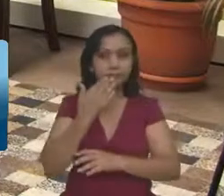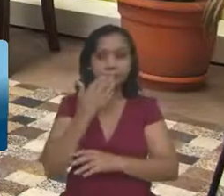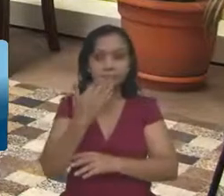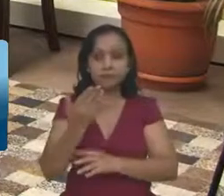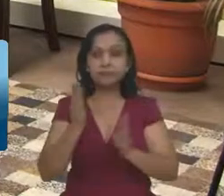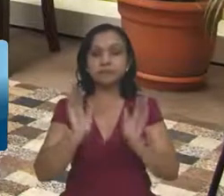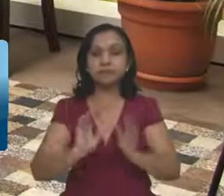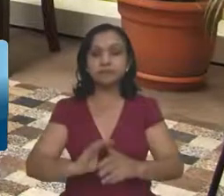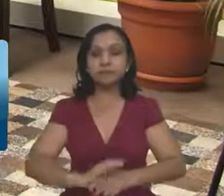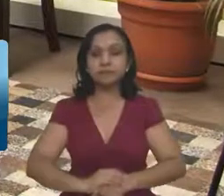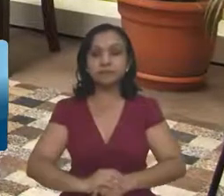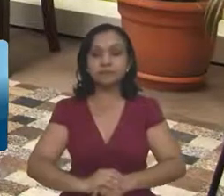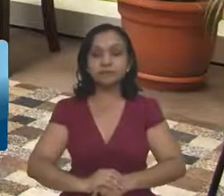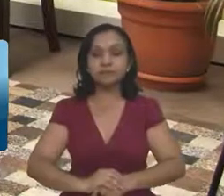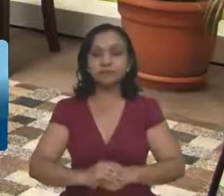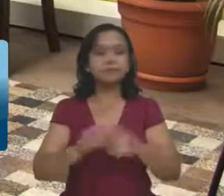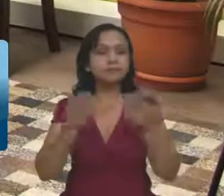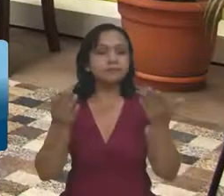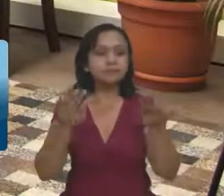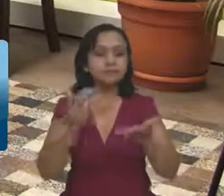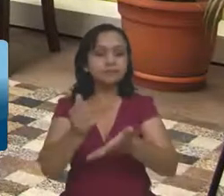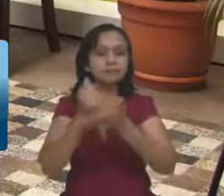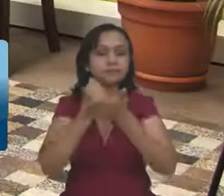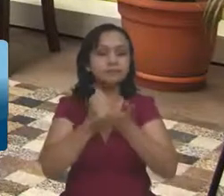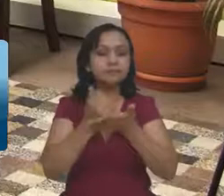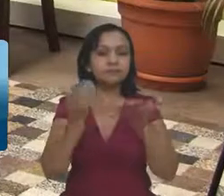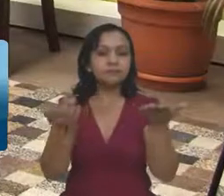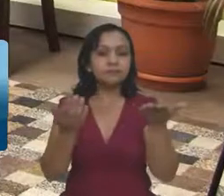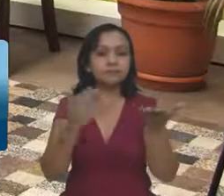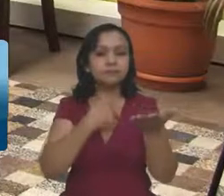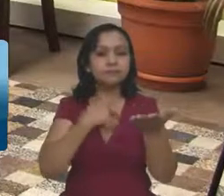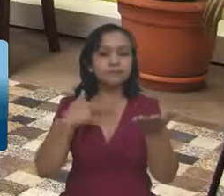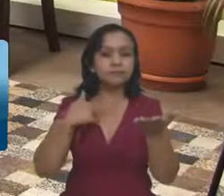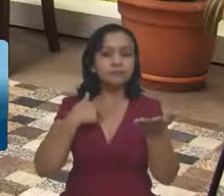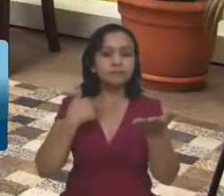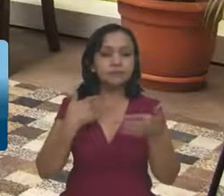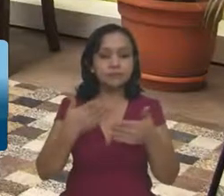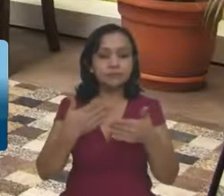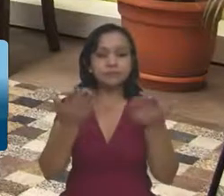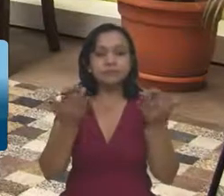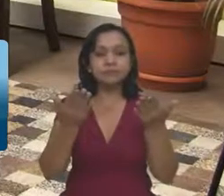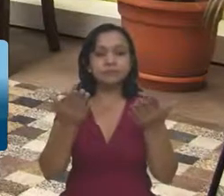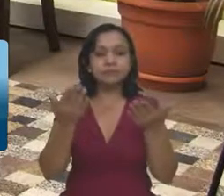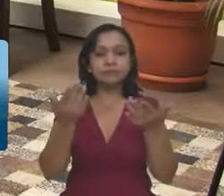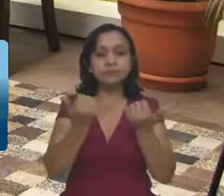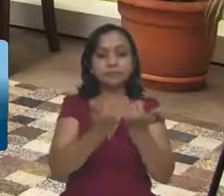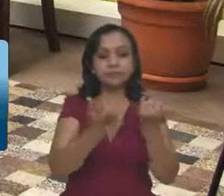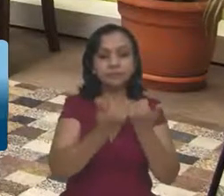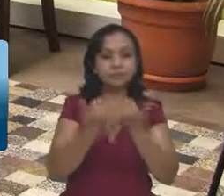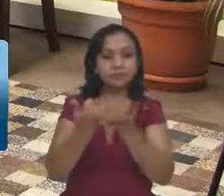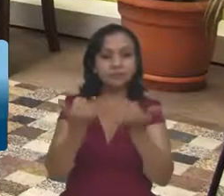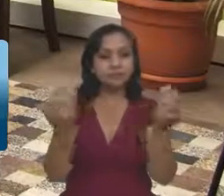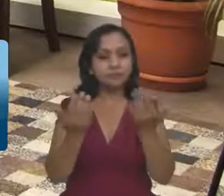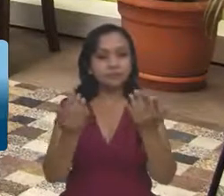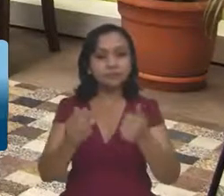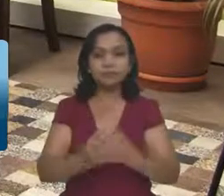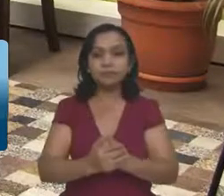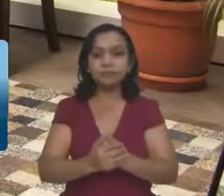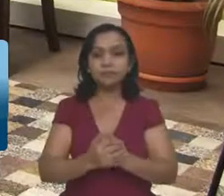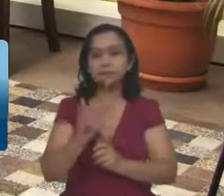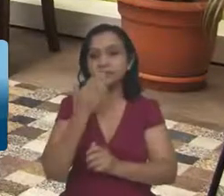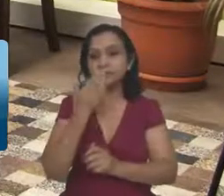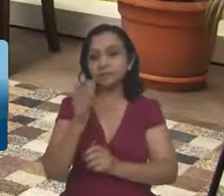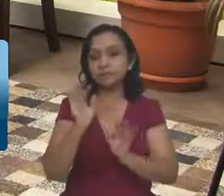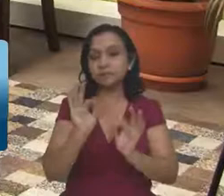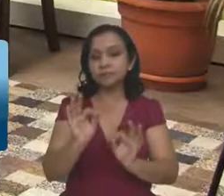planificar. Tics que nos ayuden para evitar estas neuropatías periféricas, doctor. Bueno, primero